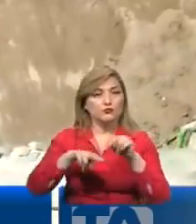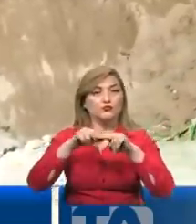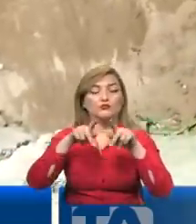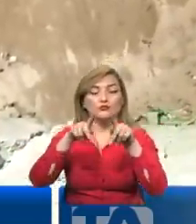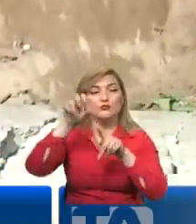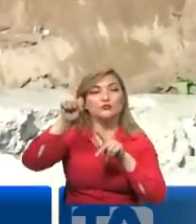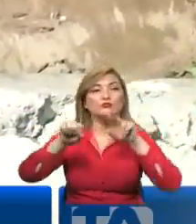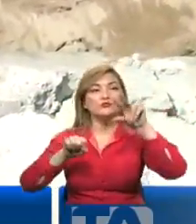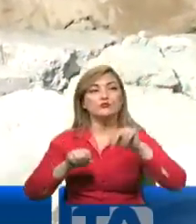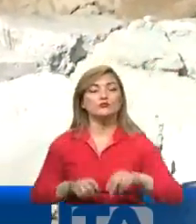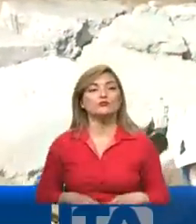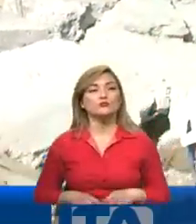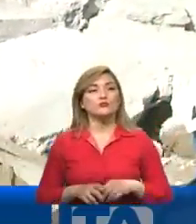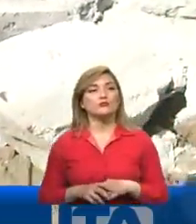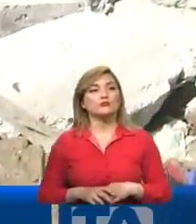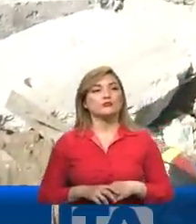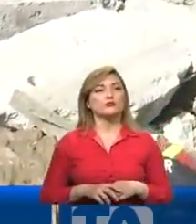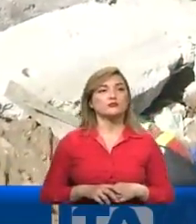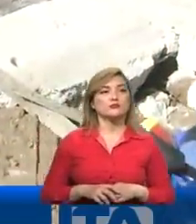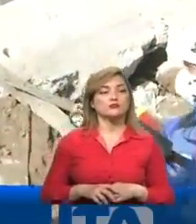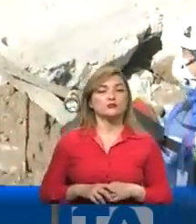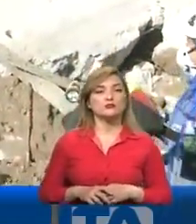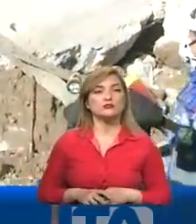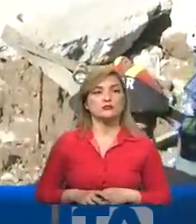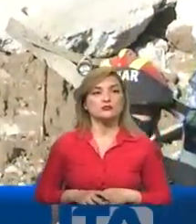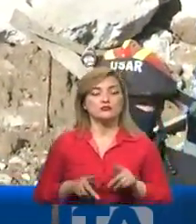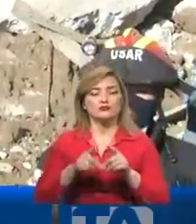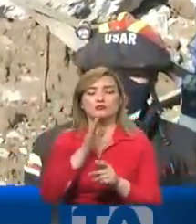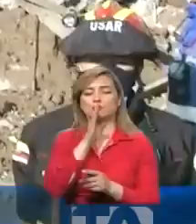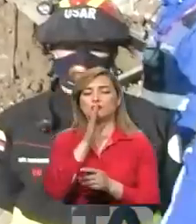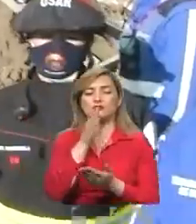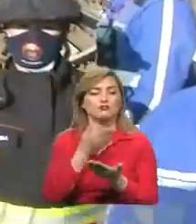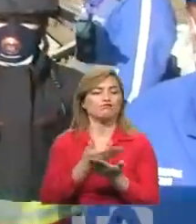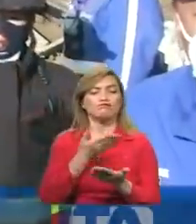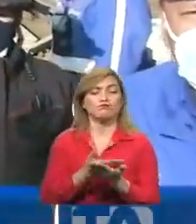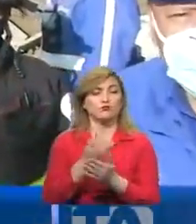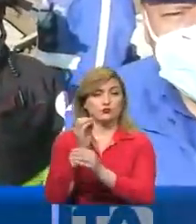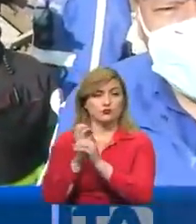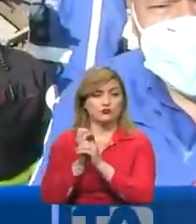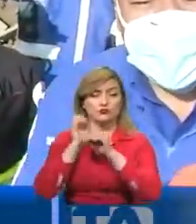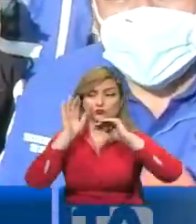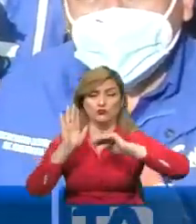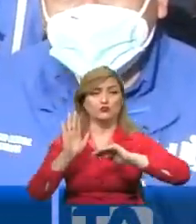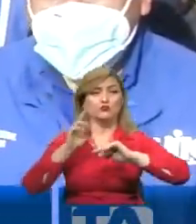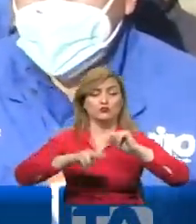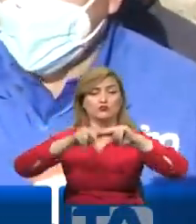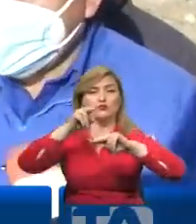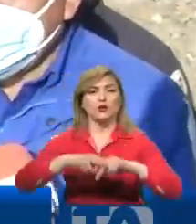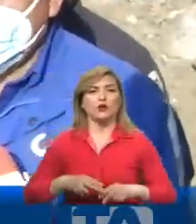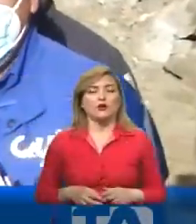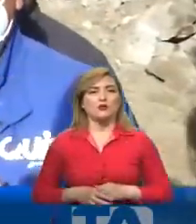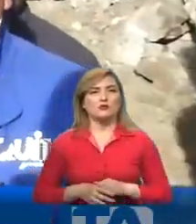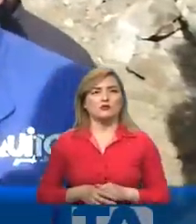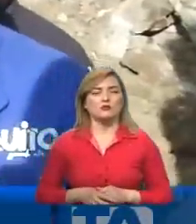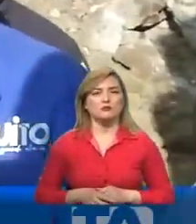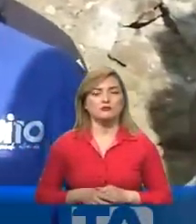permiso. De contar con el permiso, siempre hay unas exigencias y unas obligaciones que se comprometen los constructores a fin